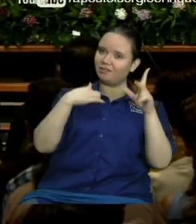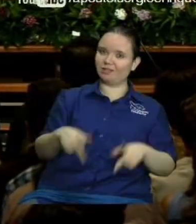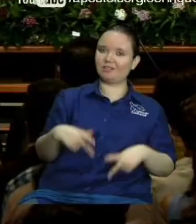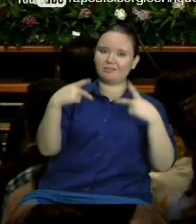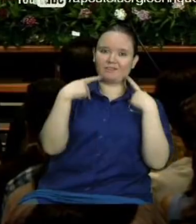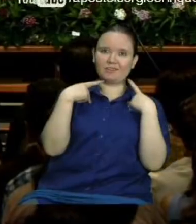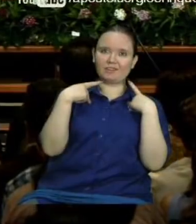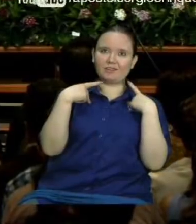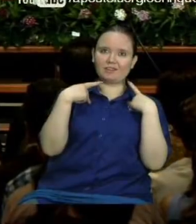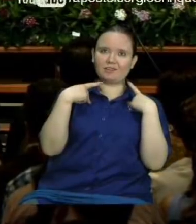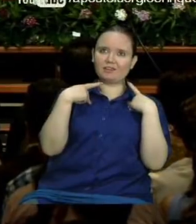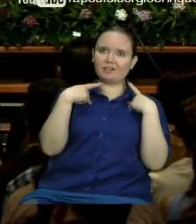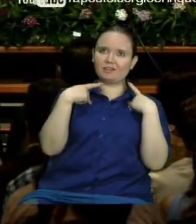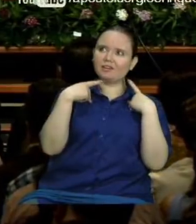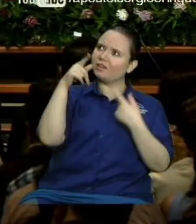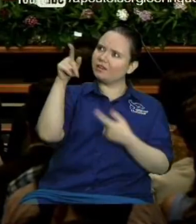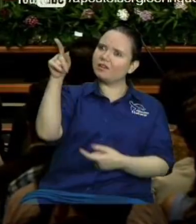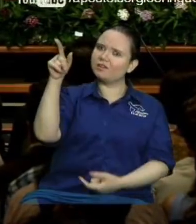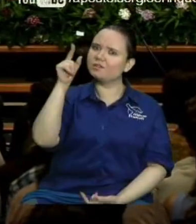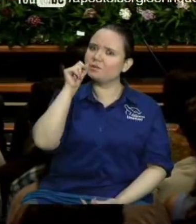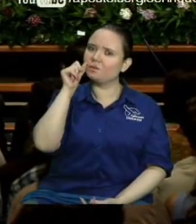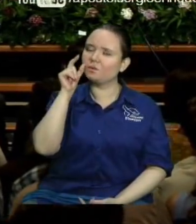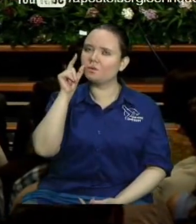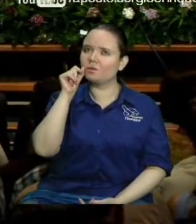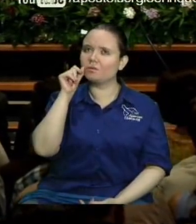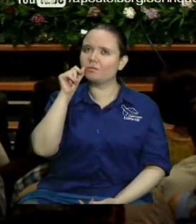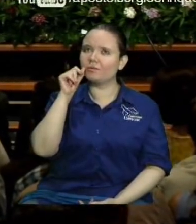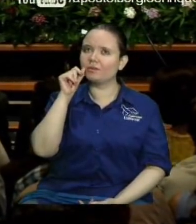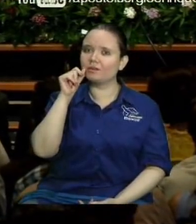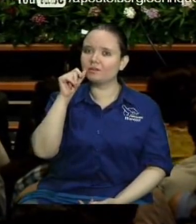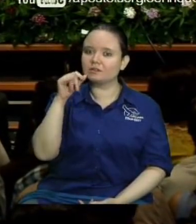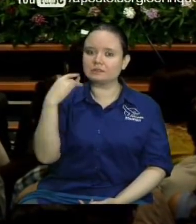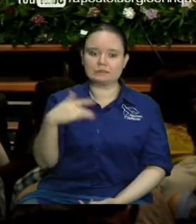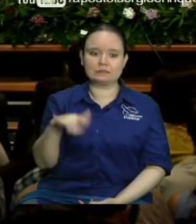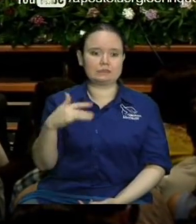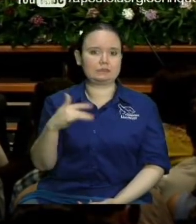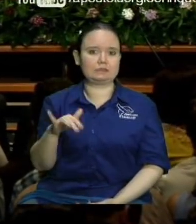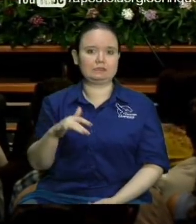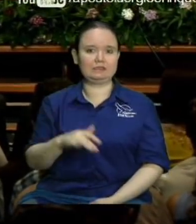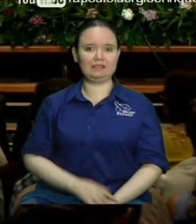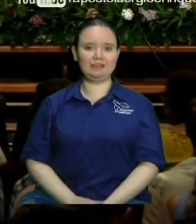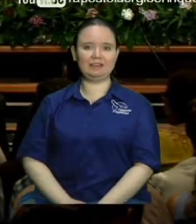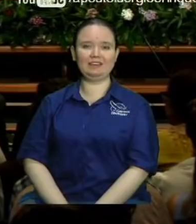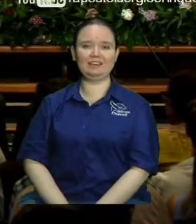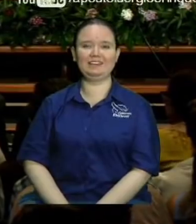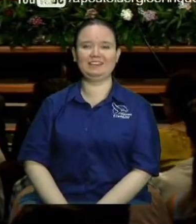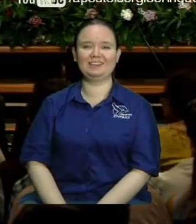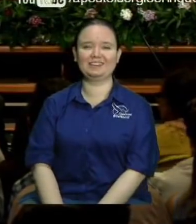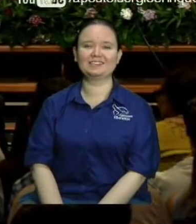El revolucionario, sí, debe haber sido de Venezuela, digo yo.